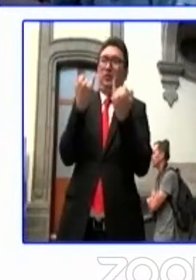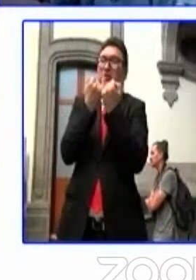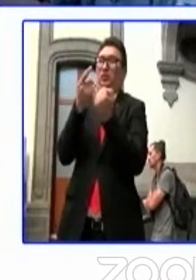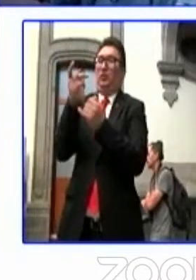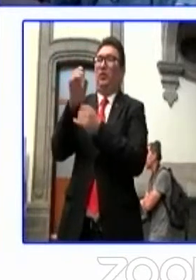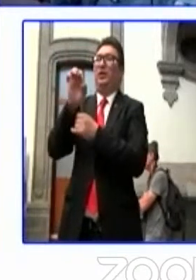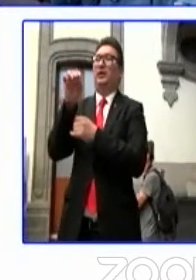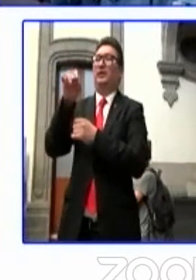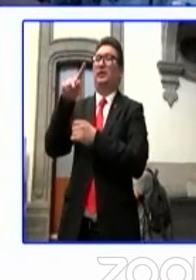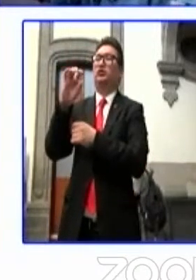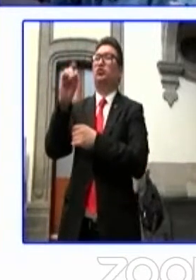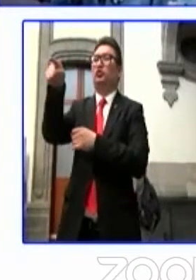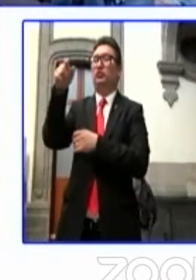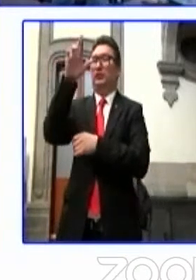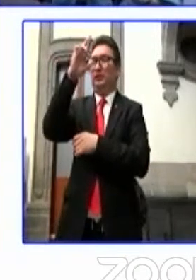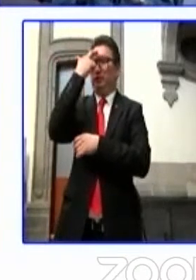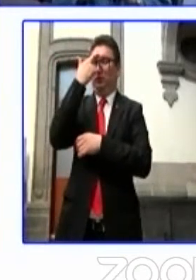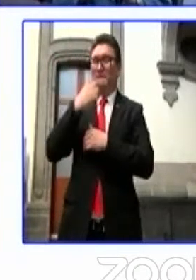recuerda, también